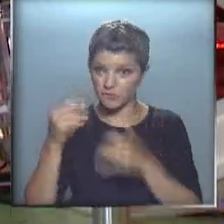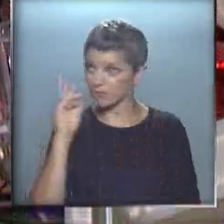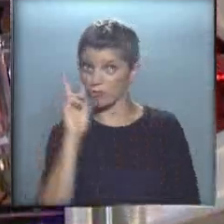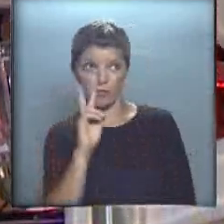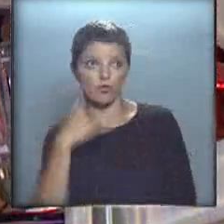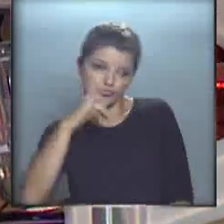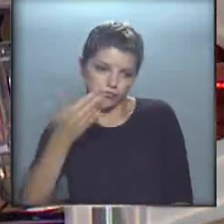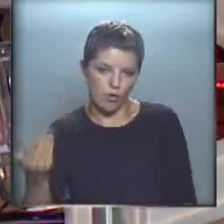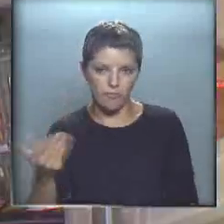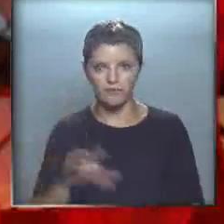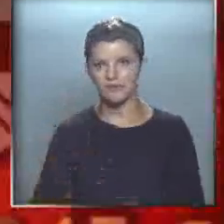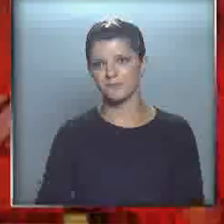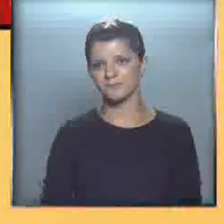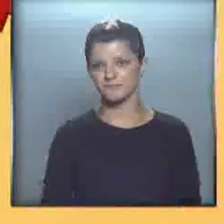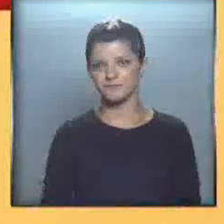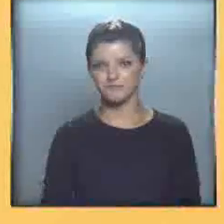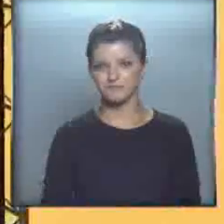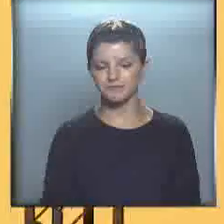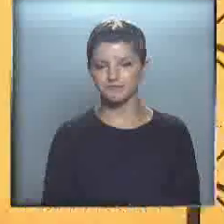Sí, vamos a ver entonces.